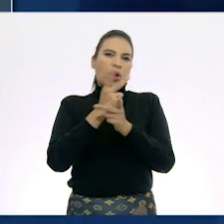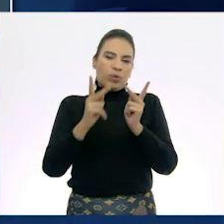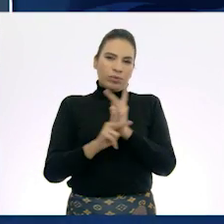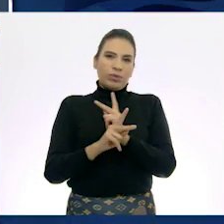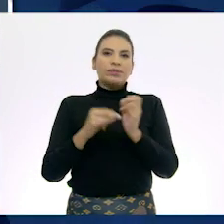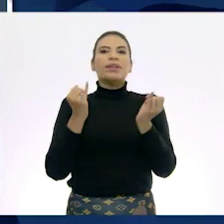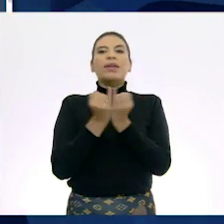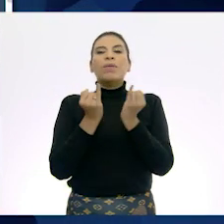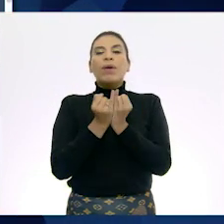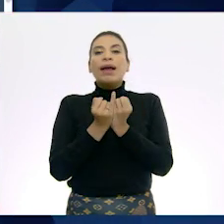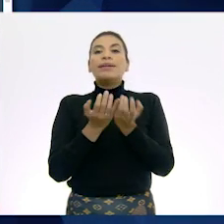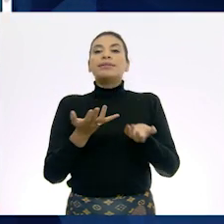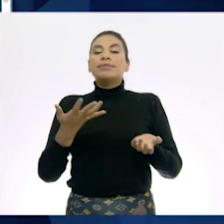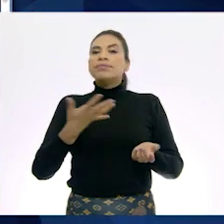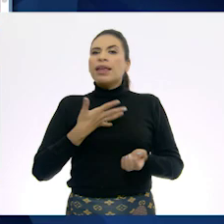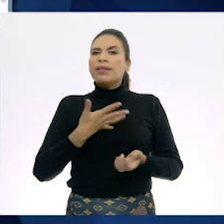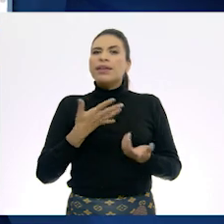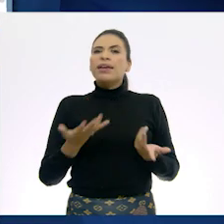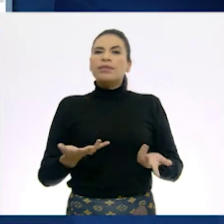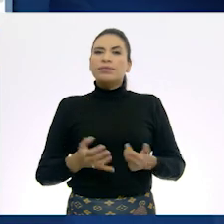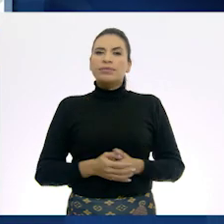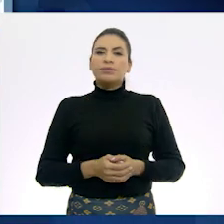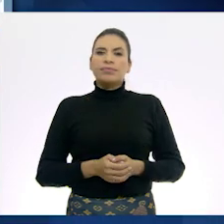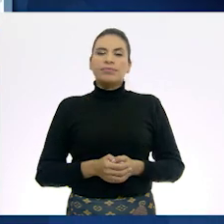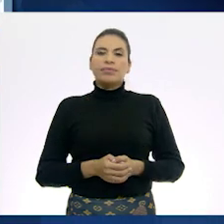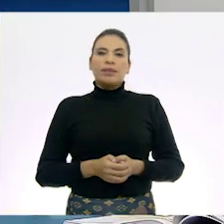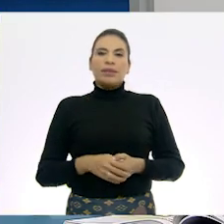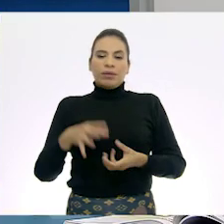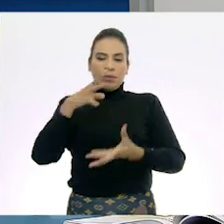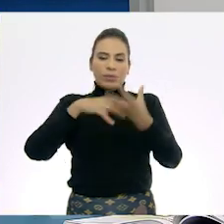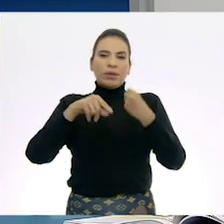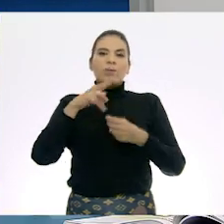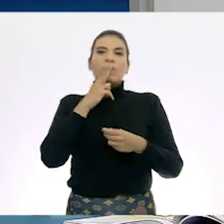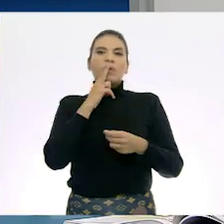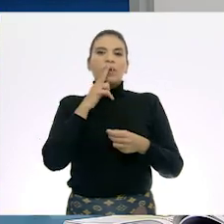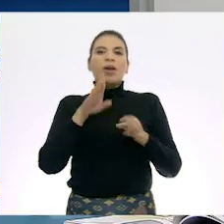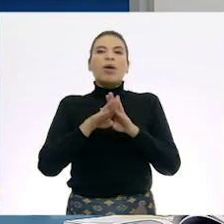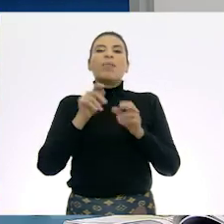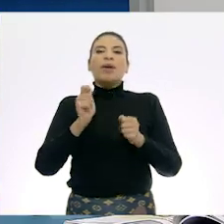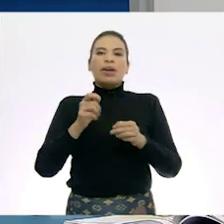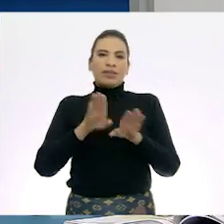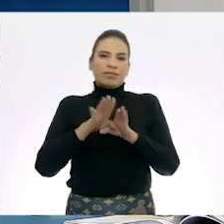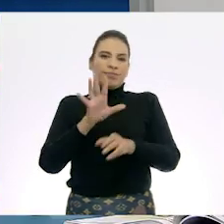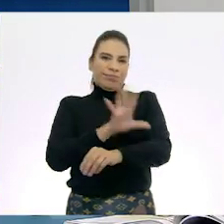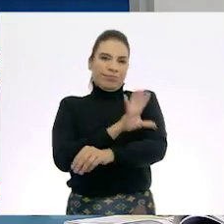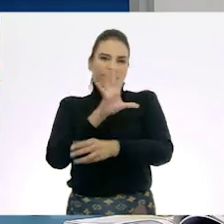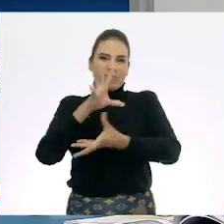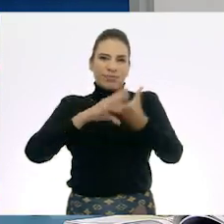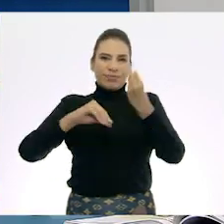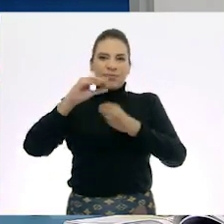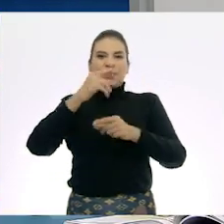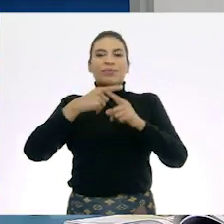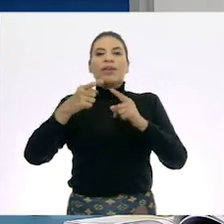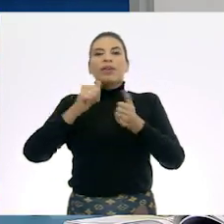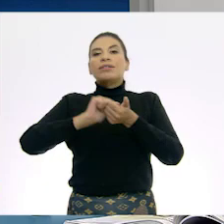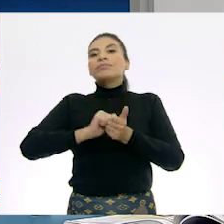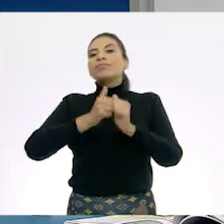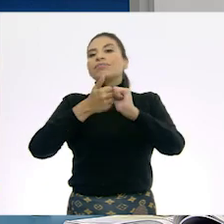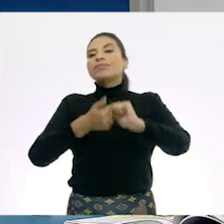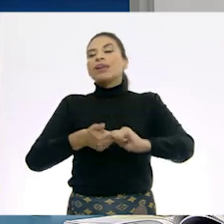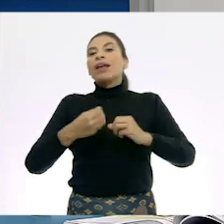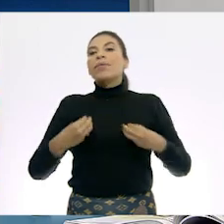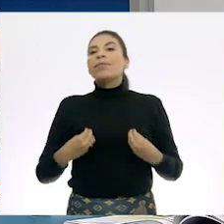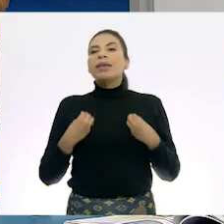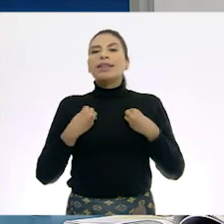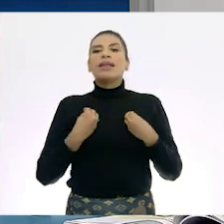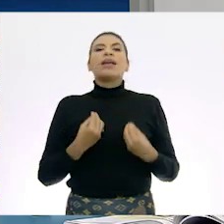Y también pues vamos a tener los recursos energéticos, que esos también pues van a transformar nuestra